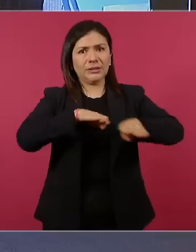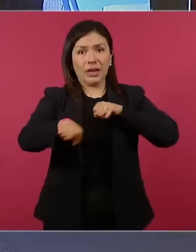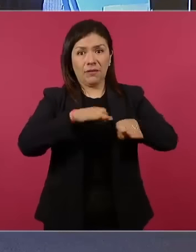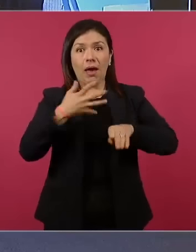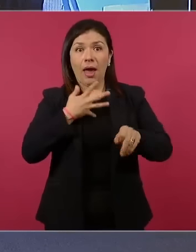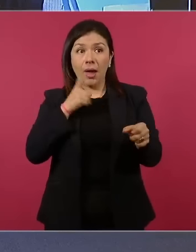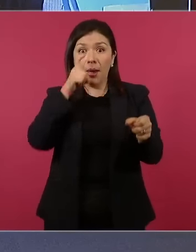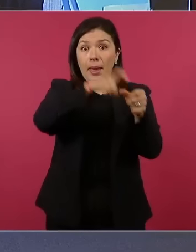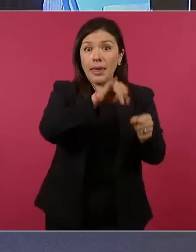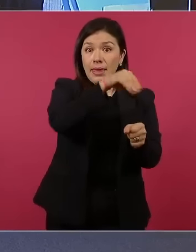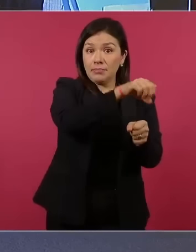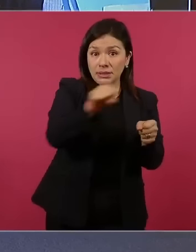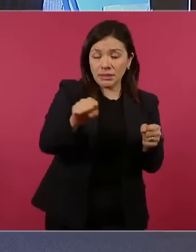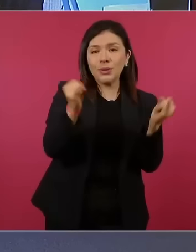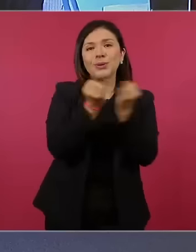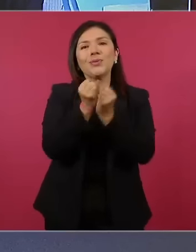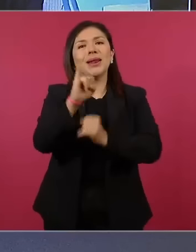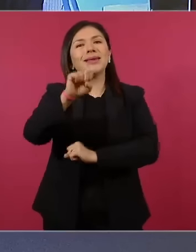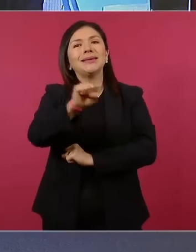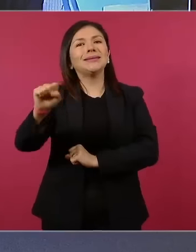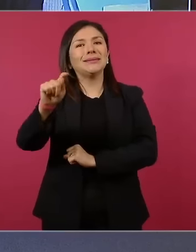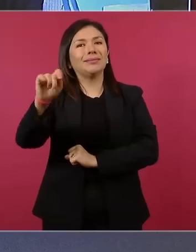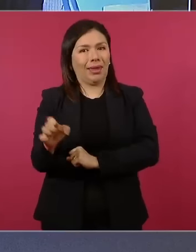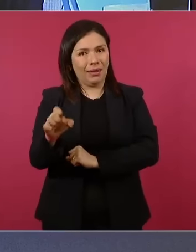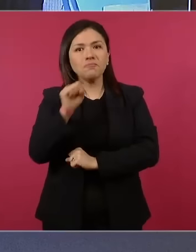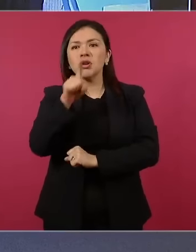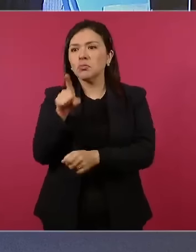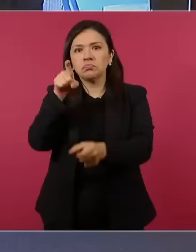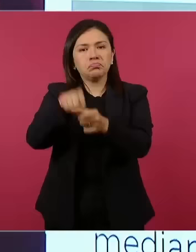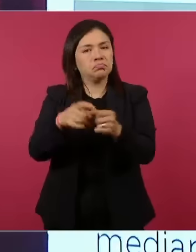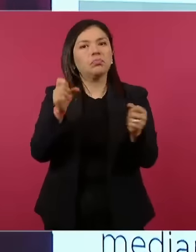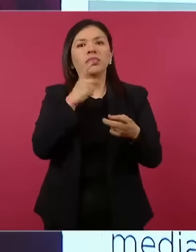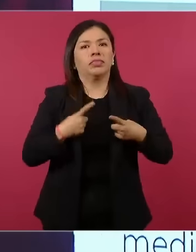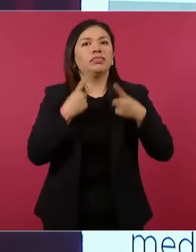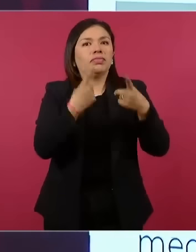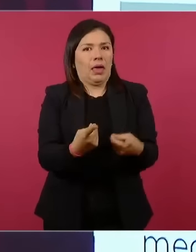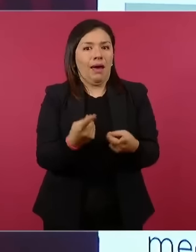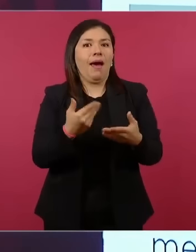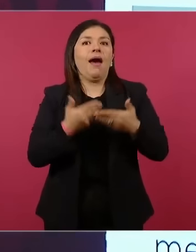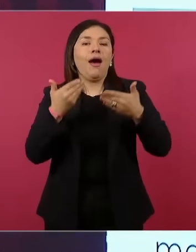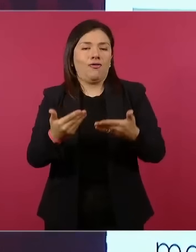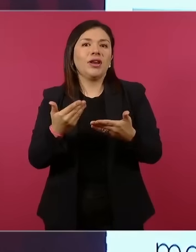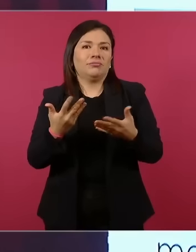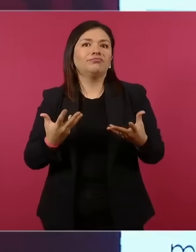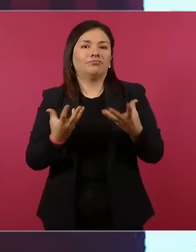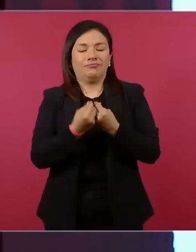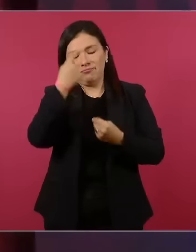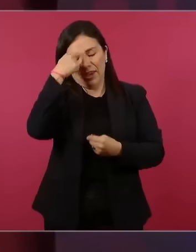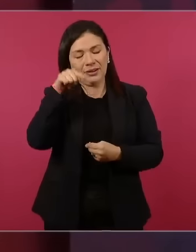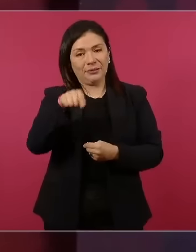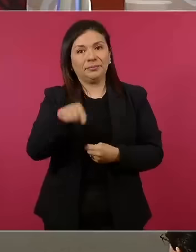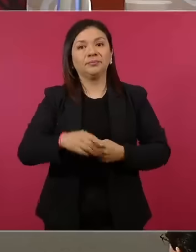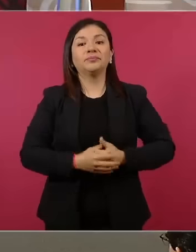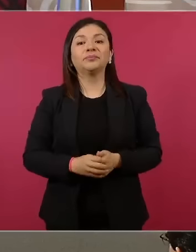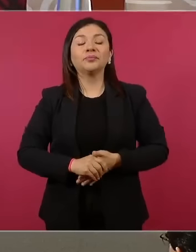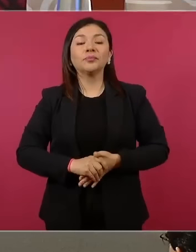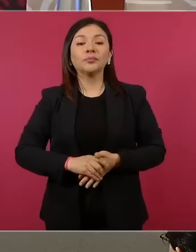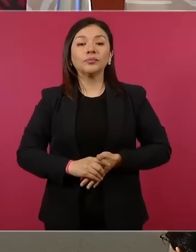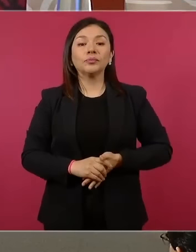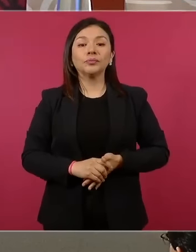están afiliados al IMSS como a los trabajadores al servicio del Estado, hoy afiliados al ISSSTE. Vamos